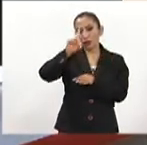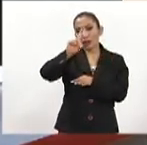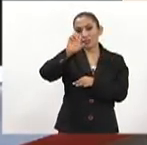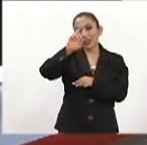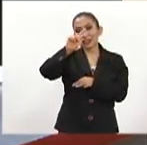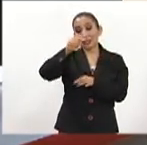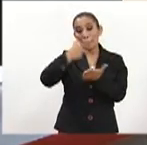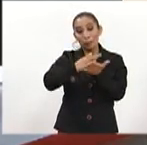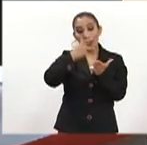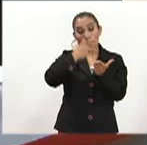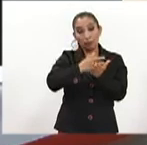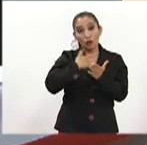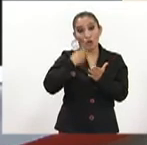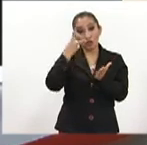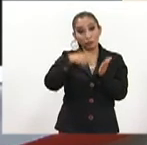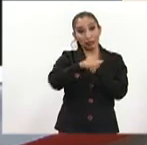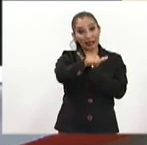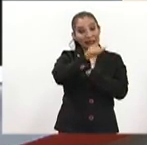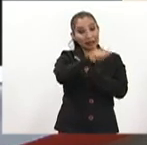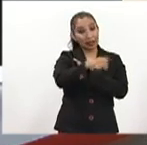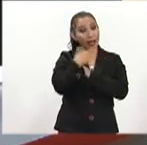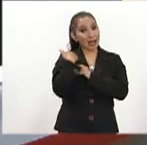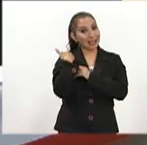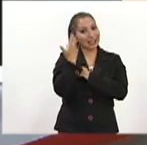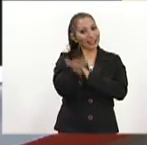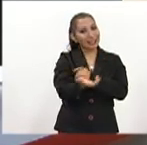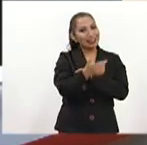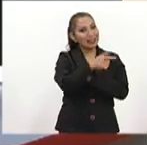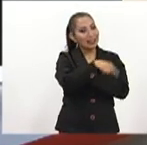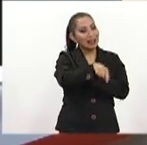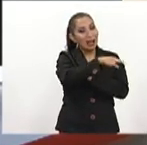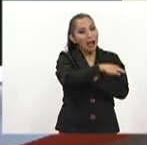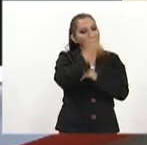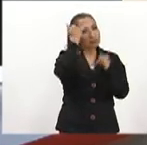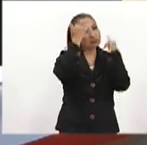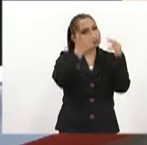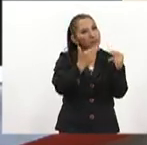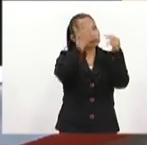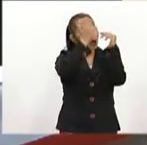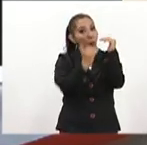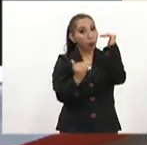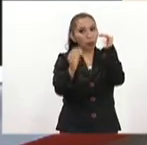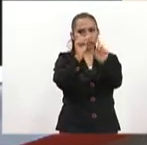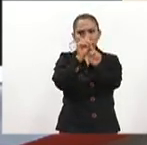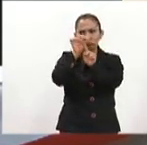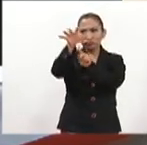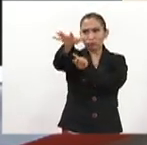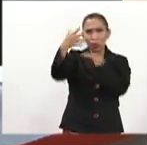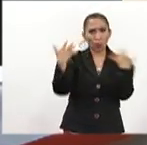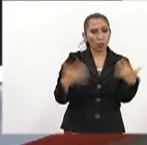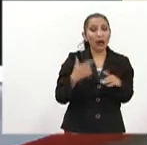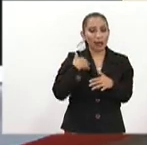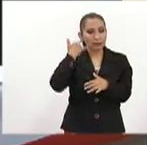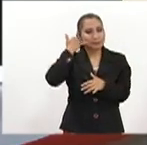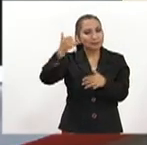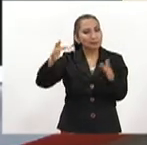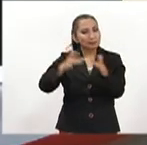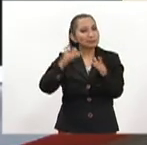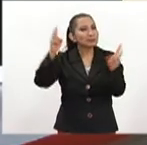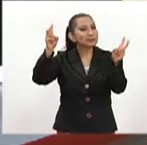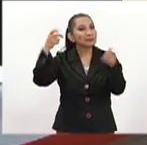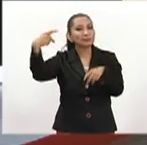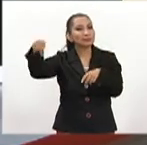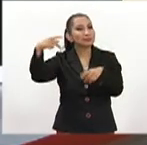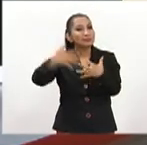Premio Nacional del Emprendedor 2016 en la categoría 6, es decir, emprendimiento de alto impacto. Y con él hablaremos de esta